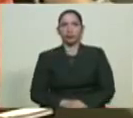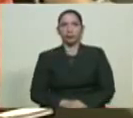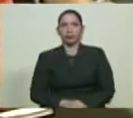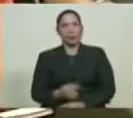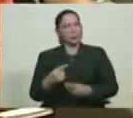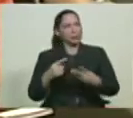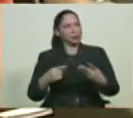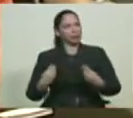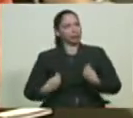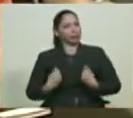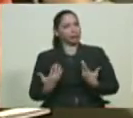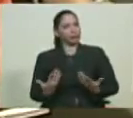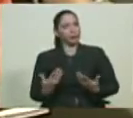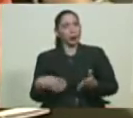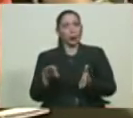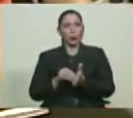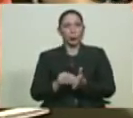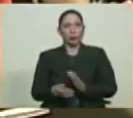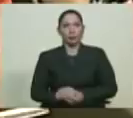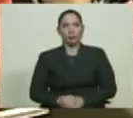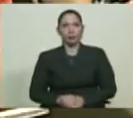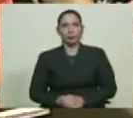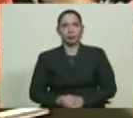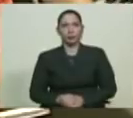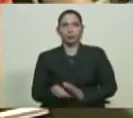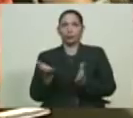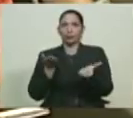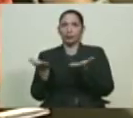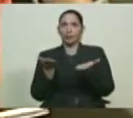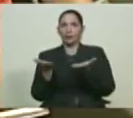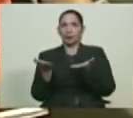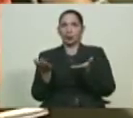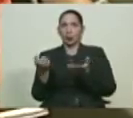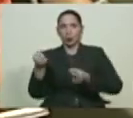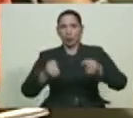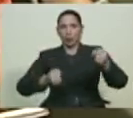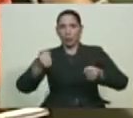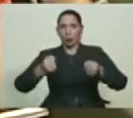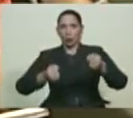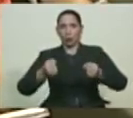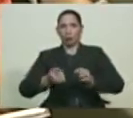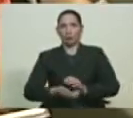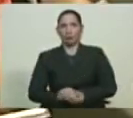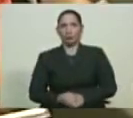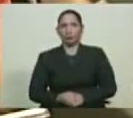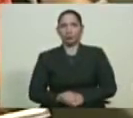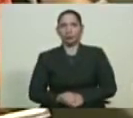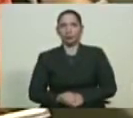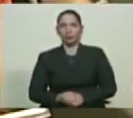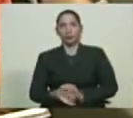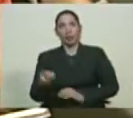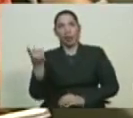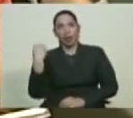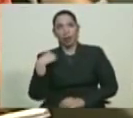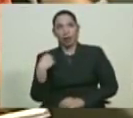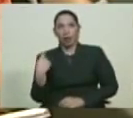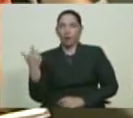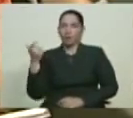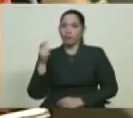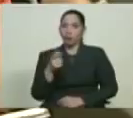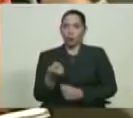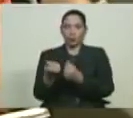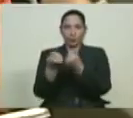inquietudes. Retomando el tema del servicio de transporte, ayer se hablaba de una tarifa